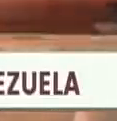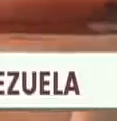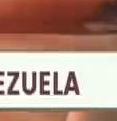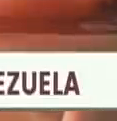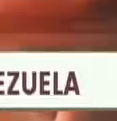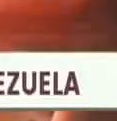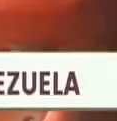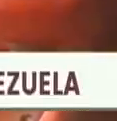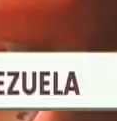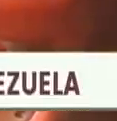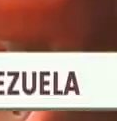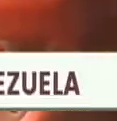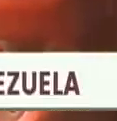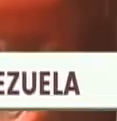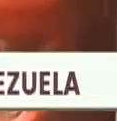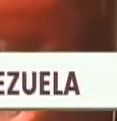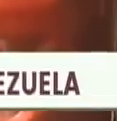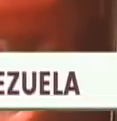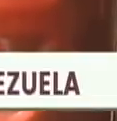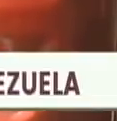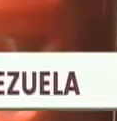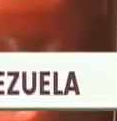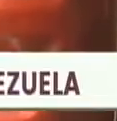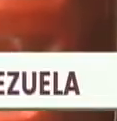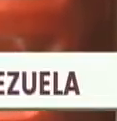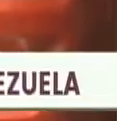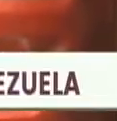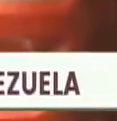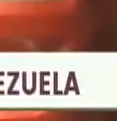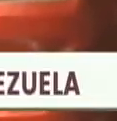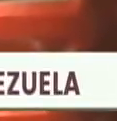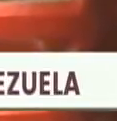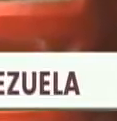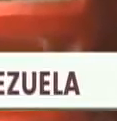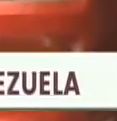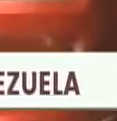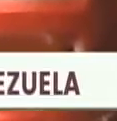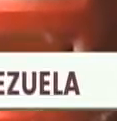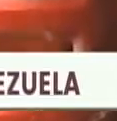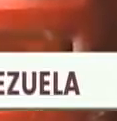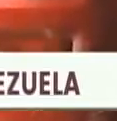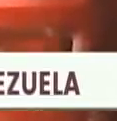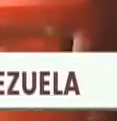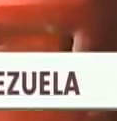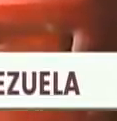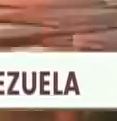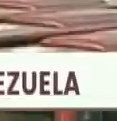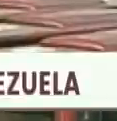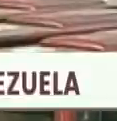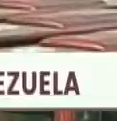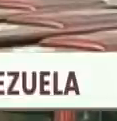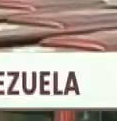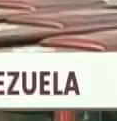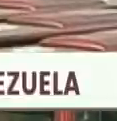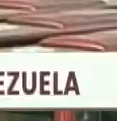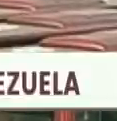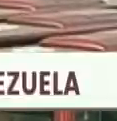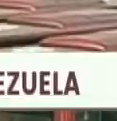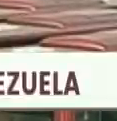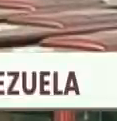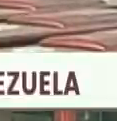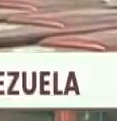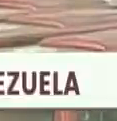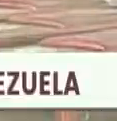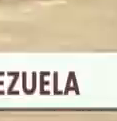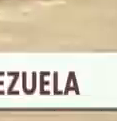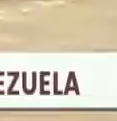mayorías. Importante resaltar que ha sido una lucha también por el socialismo, por un mundo mejor, por un mundo posible, como lo